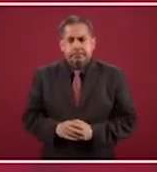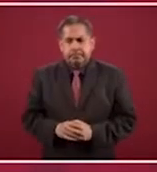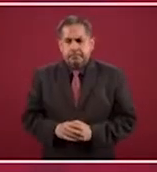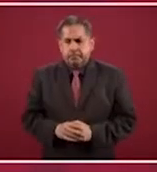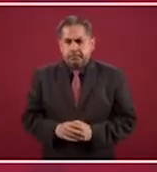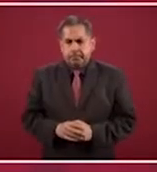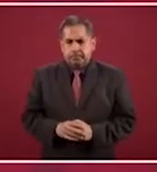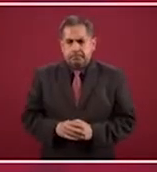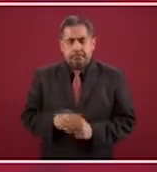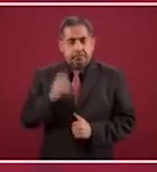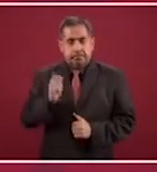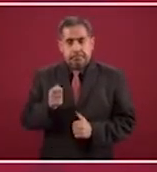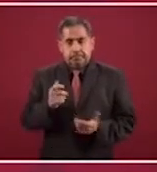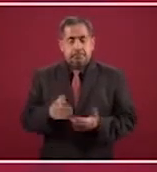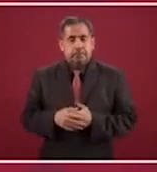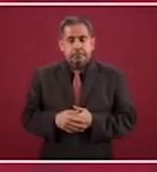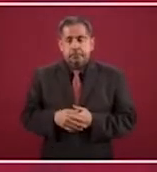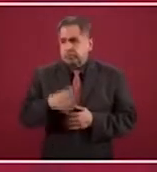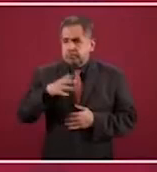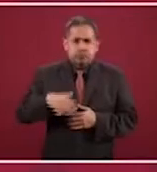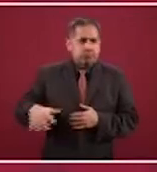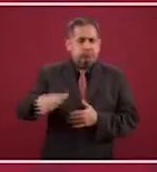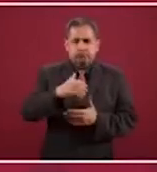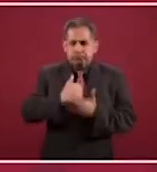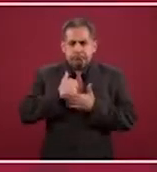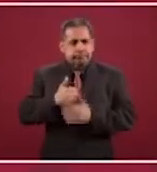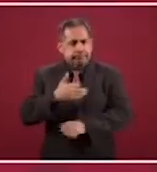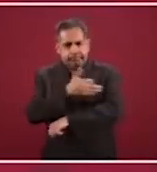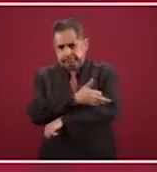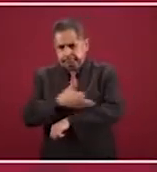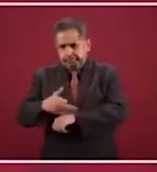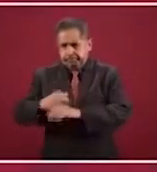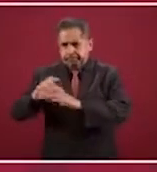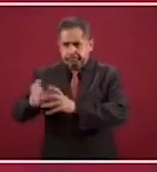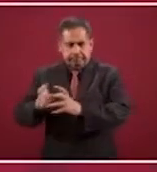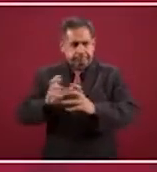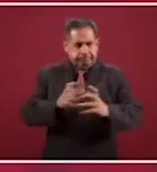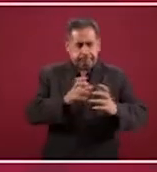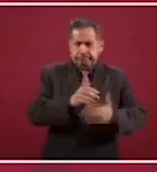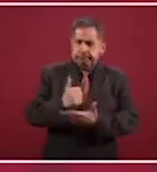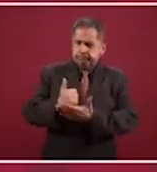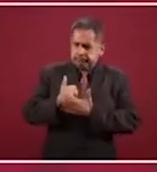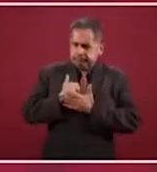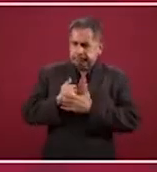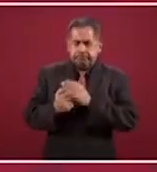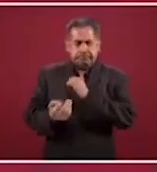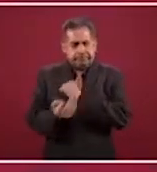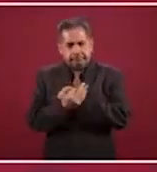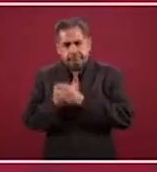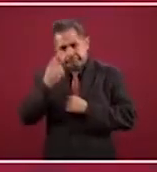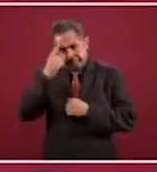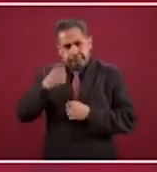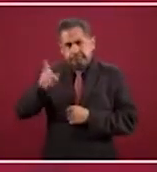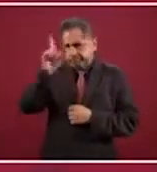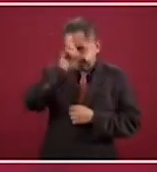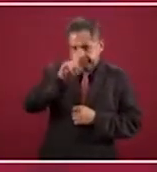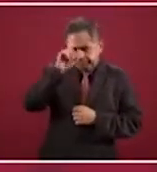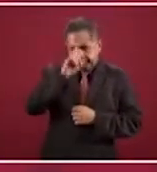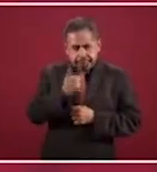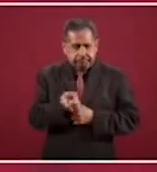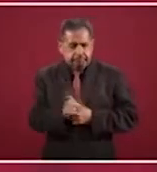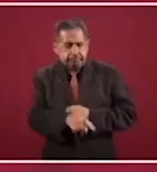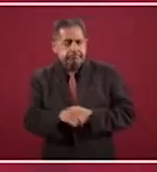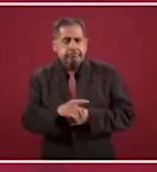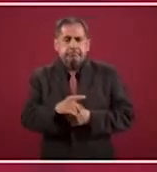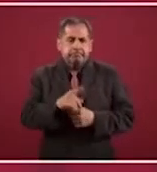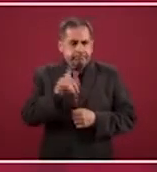en que nos van a ayudar en las familias para orientar al interior de